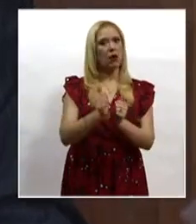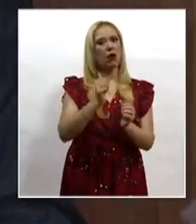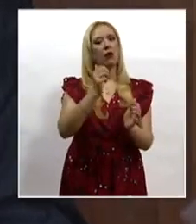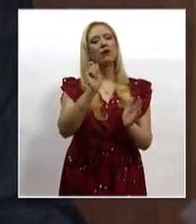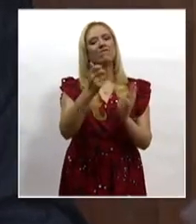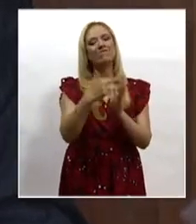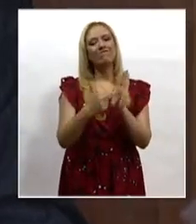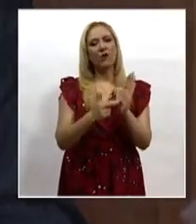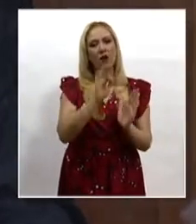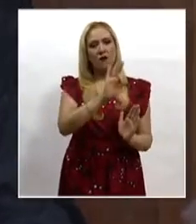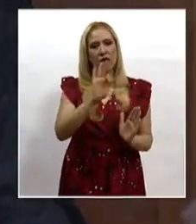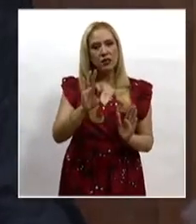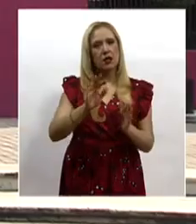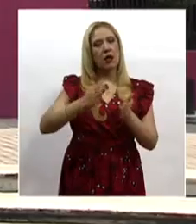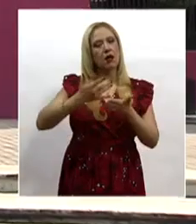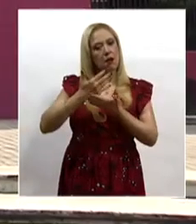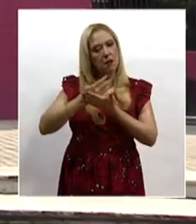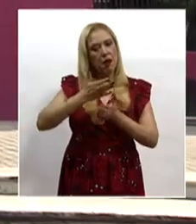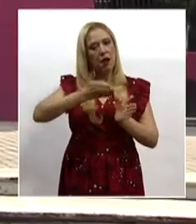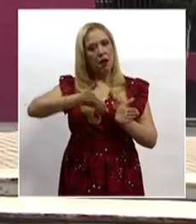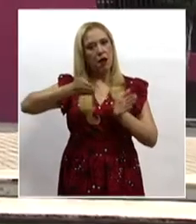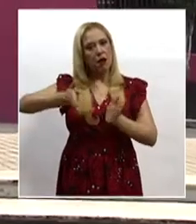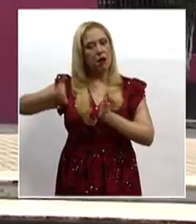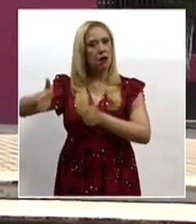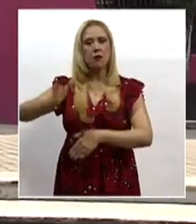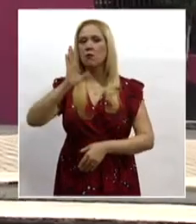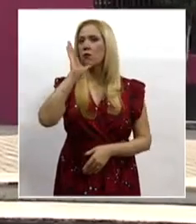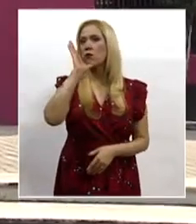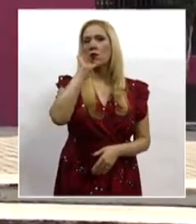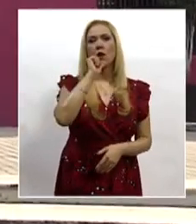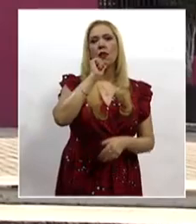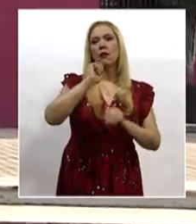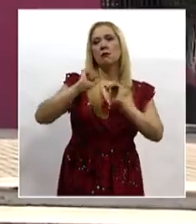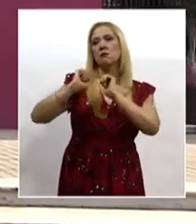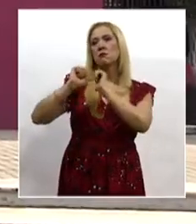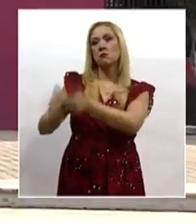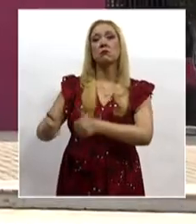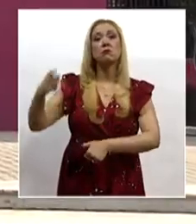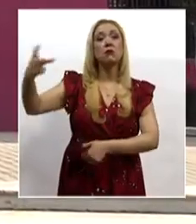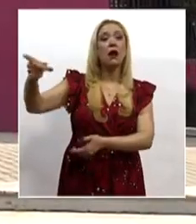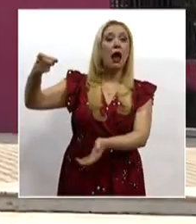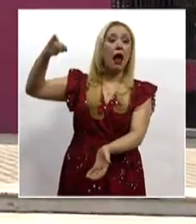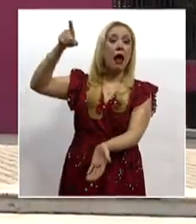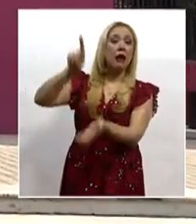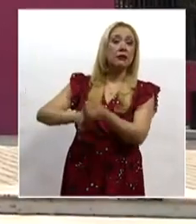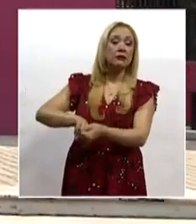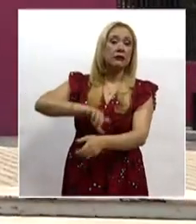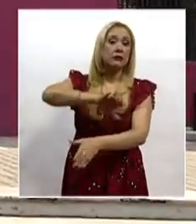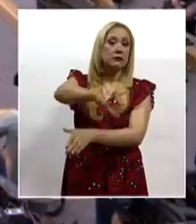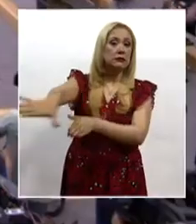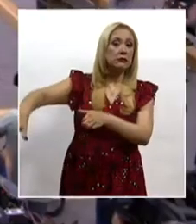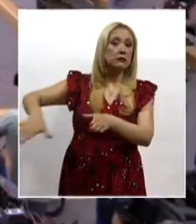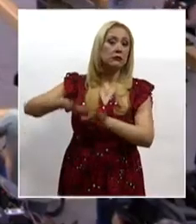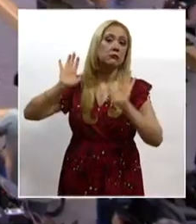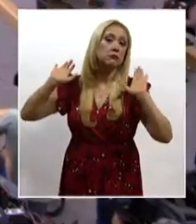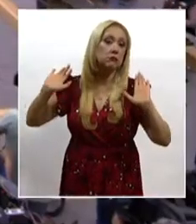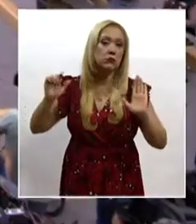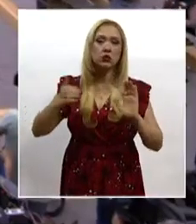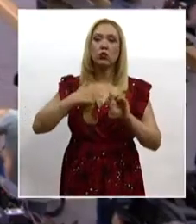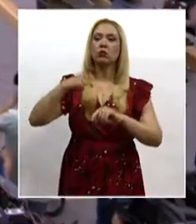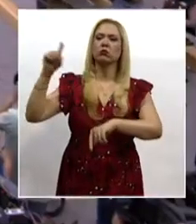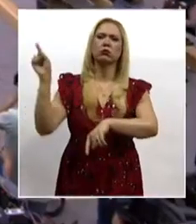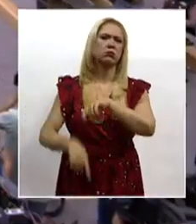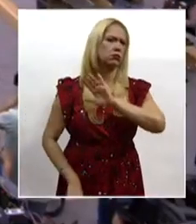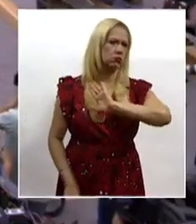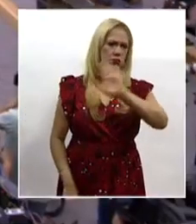validez confirmó el Tribunal Electoral, establece que no pueden detener el proceso, ya que se trata de un asunto de la vida interna del partido, pero advierte